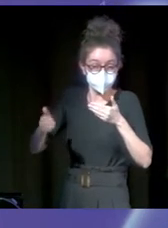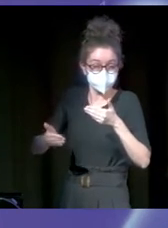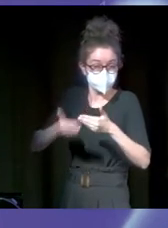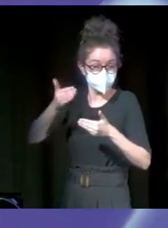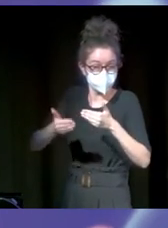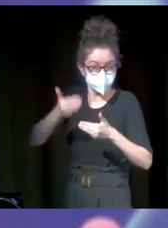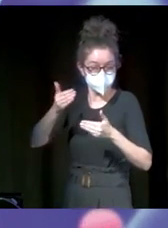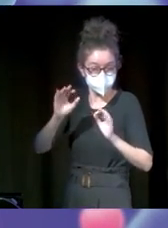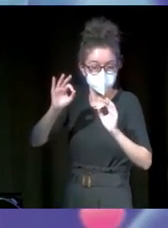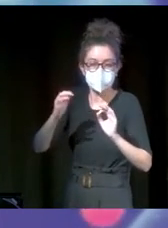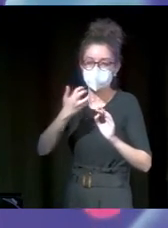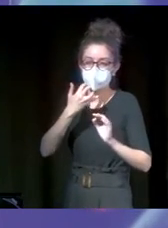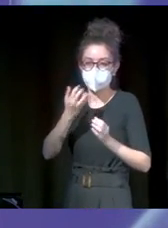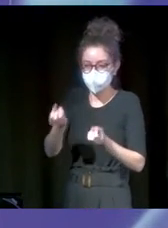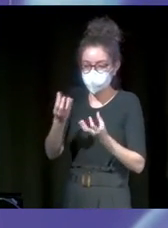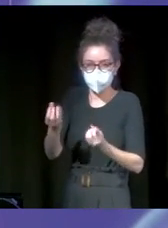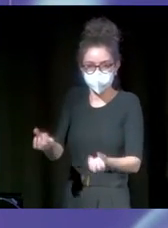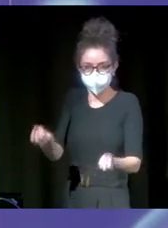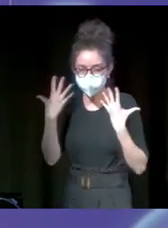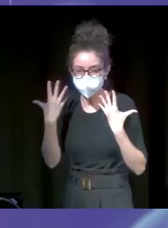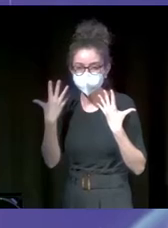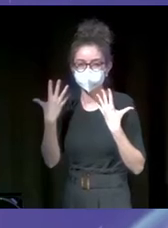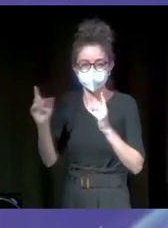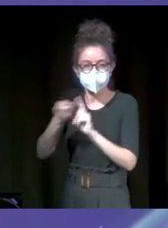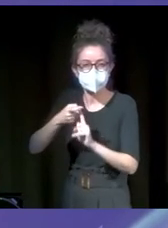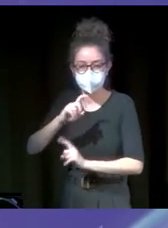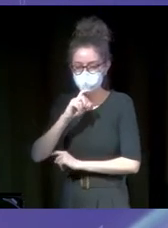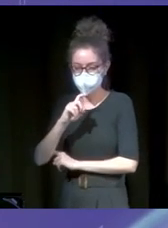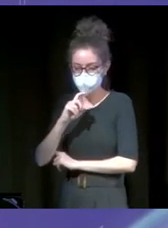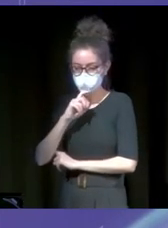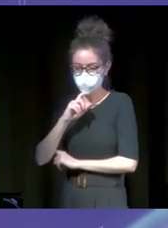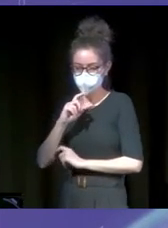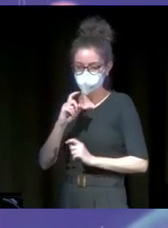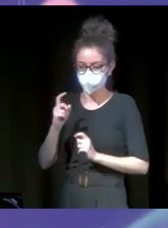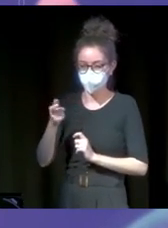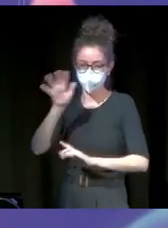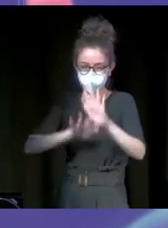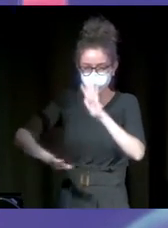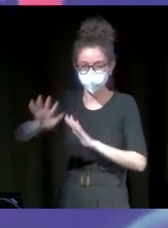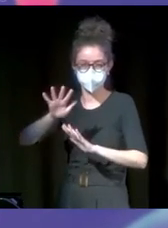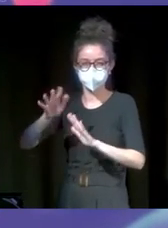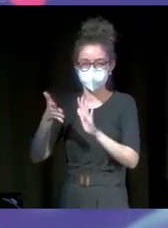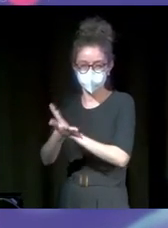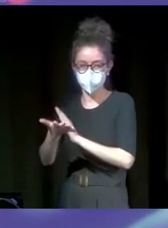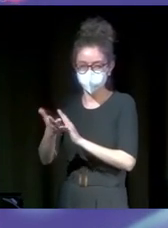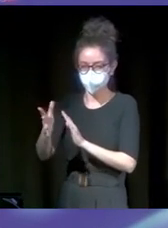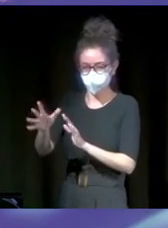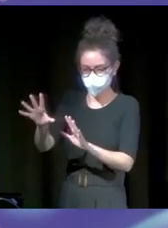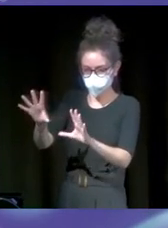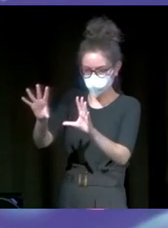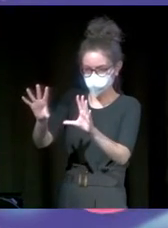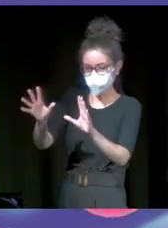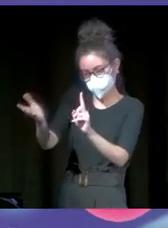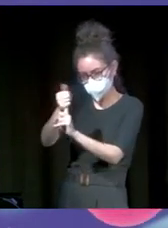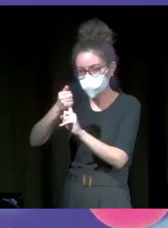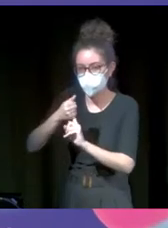combatir la desinformación en la que en situaciones como las que vivimos hoy se convierte